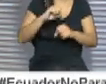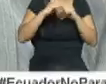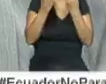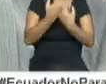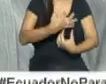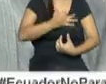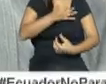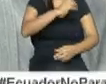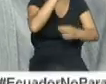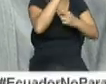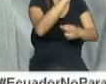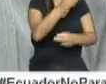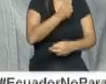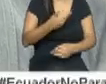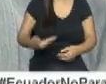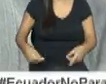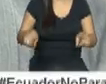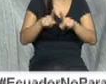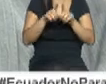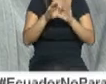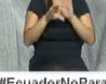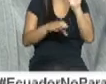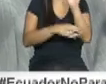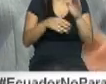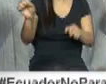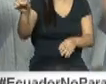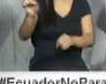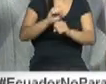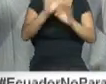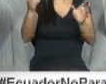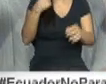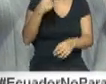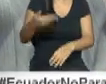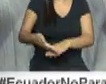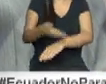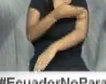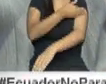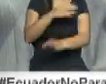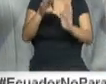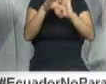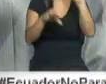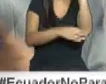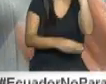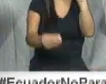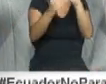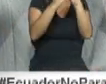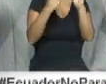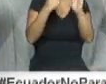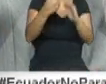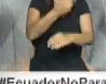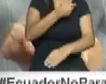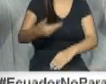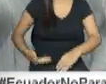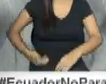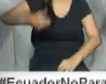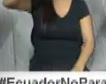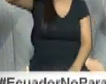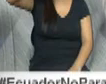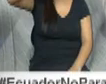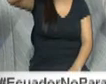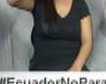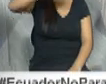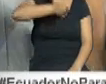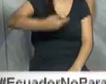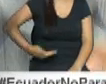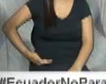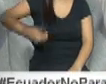jefe de los militares, como dice la Constitución. Esto no debe estar en duda, es lo que dije hace unos minutos. En todos los países del mundo, el jefe de Estado, el jefe de